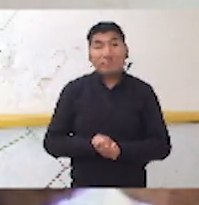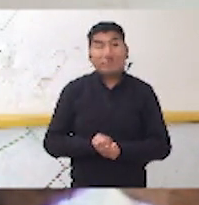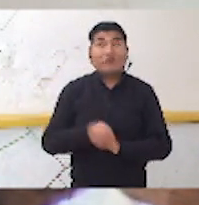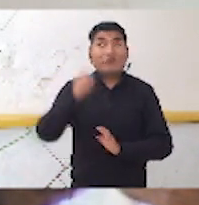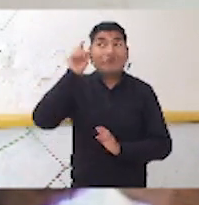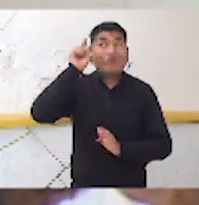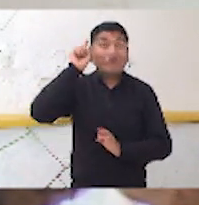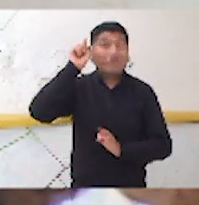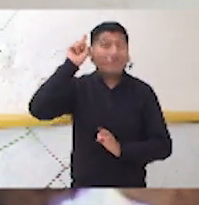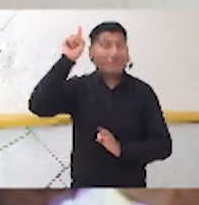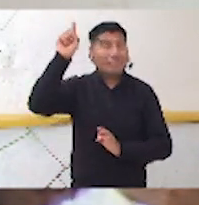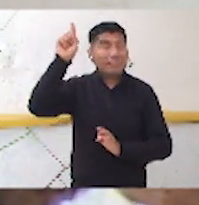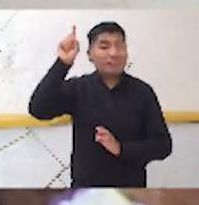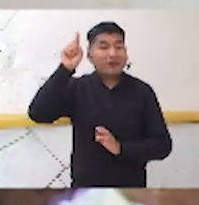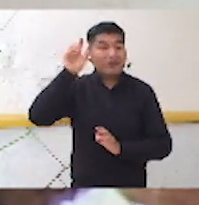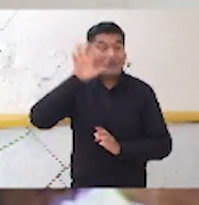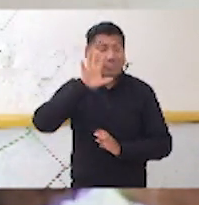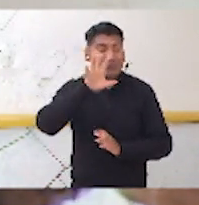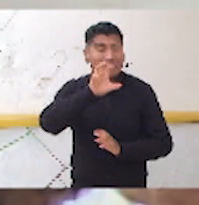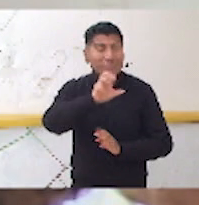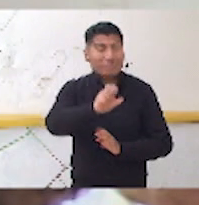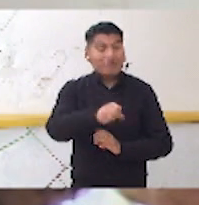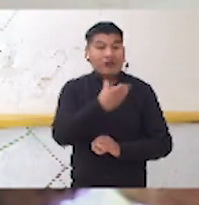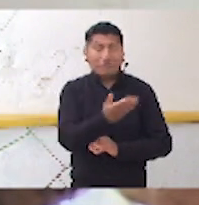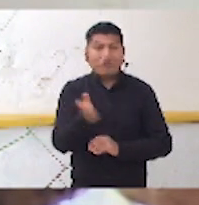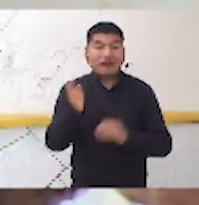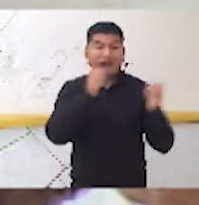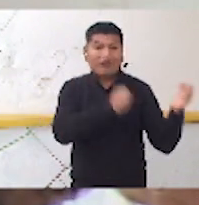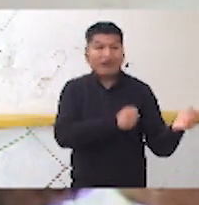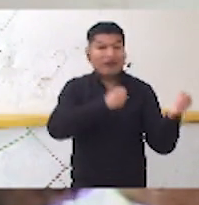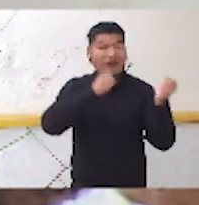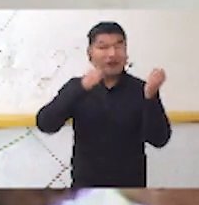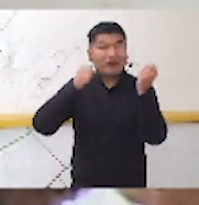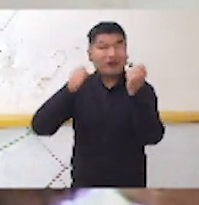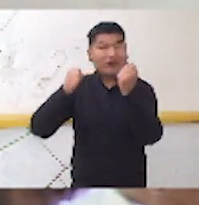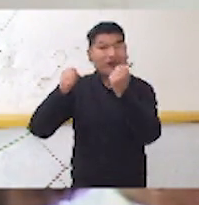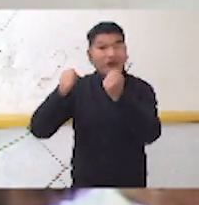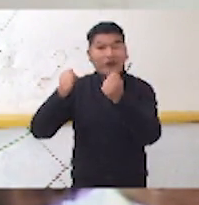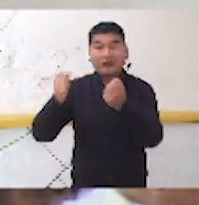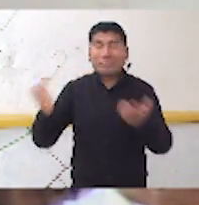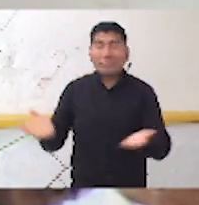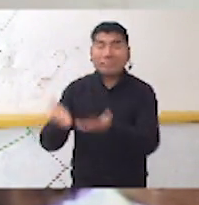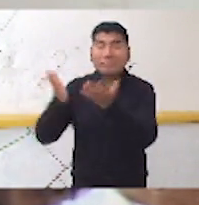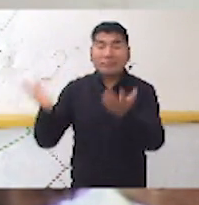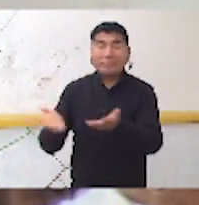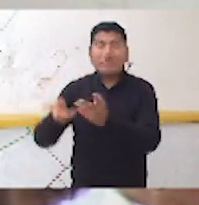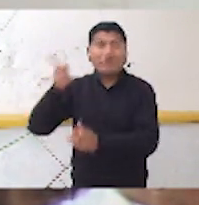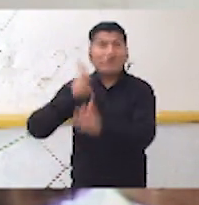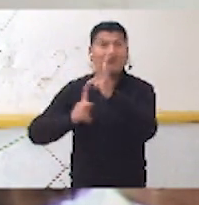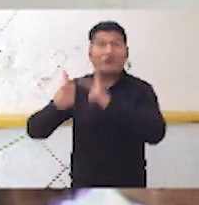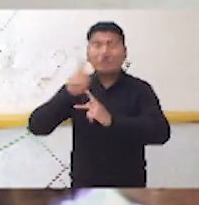Él derriba poderosos y enaltece a los